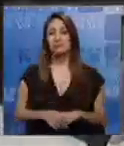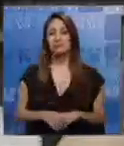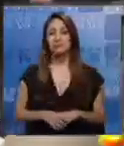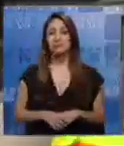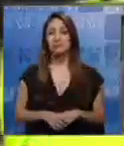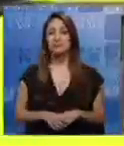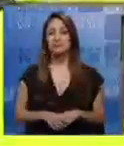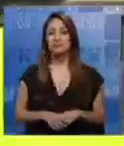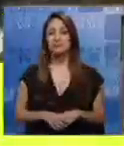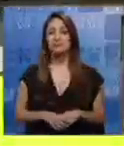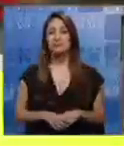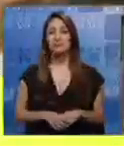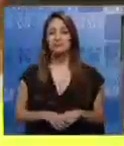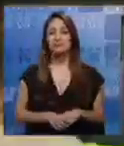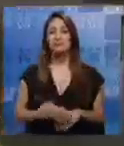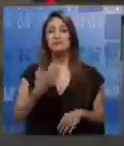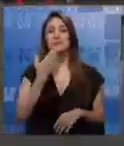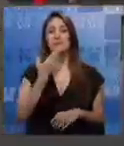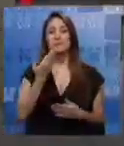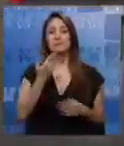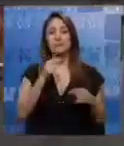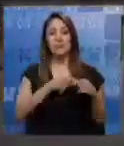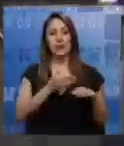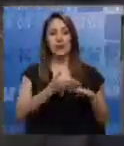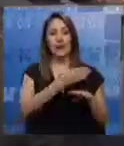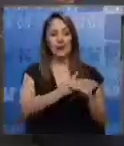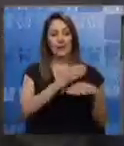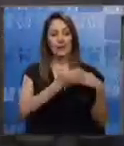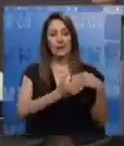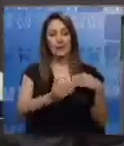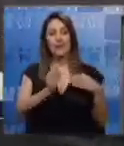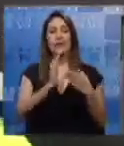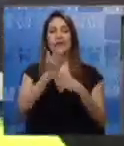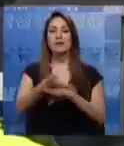Este fue el ambiente que se vivió antes, durante y después del informe a